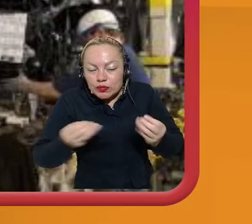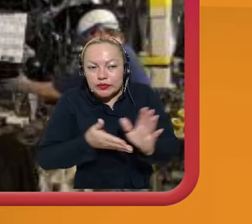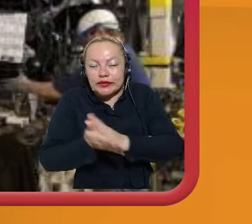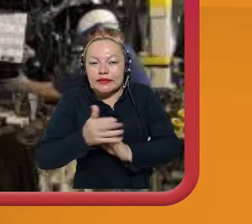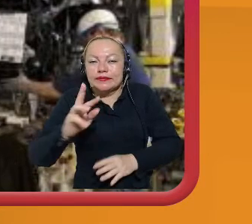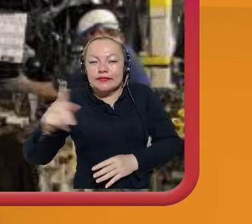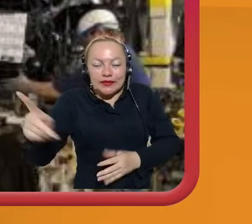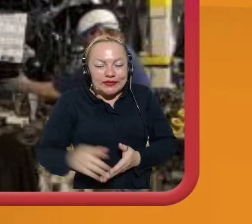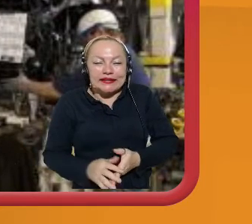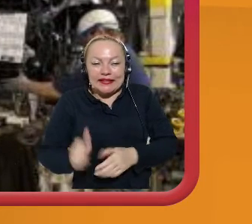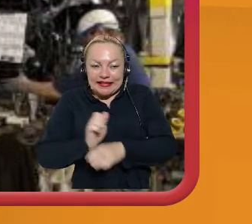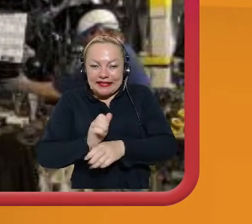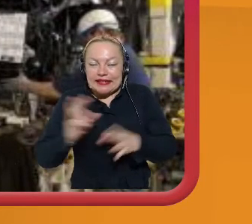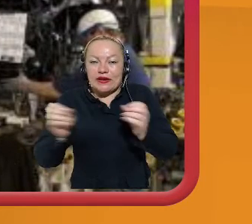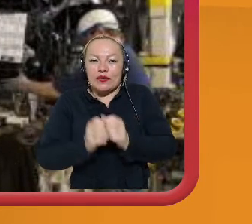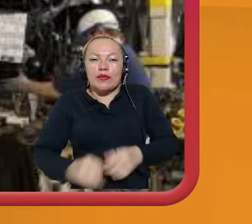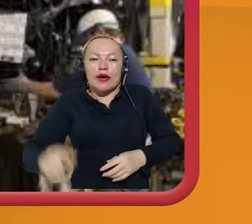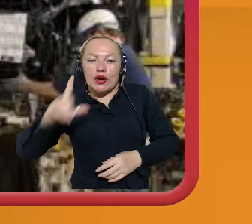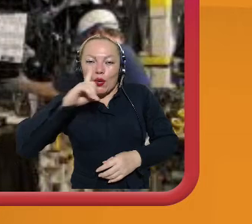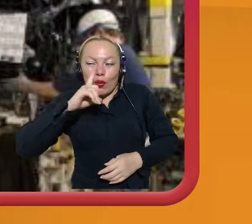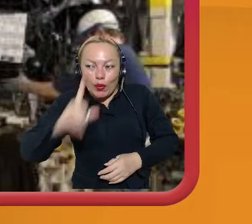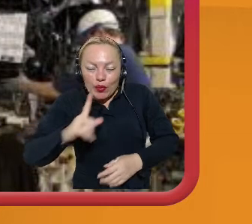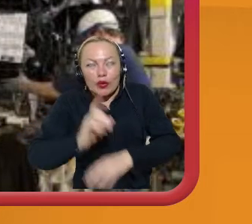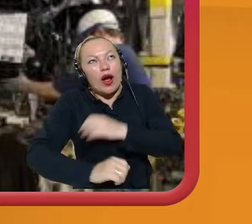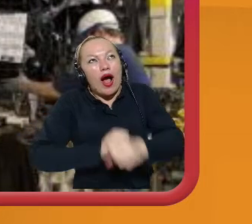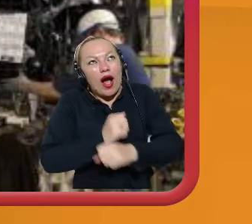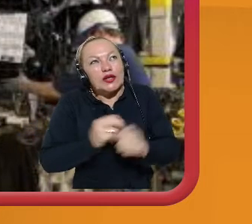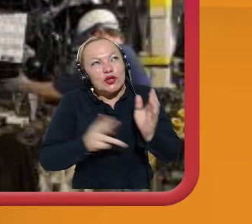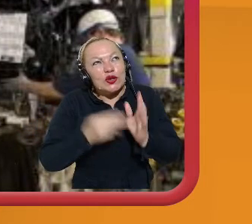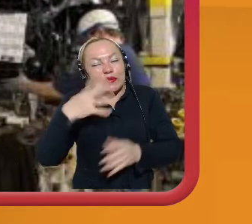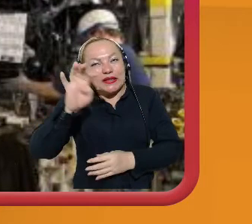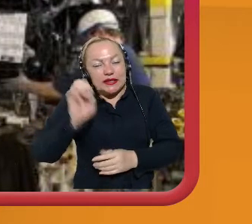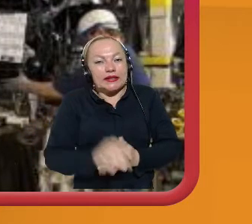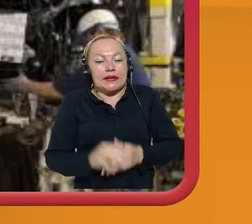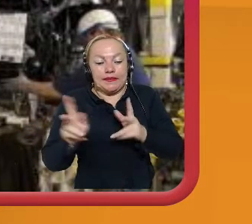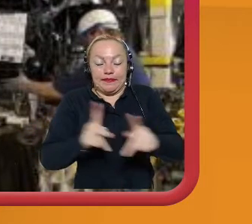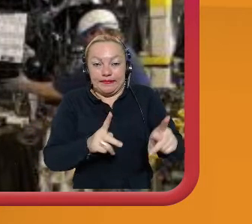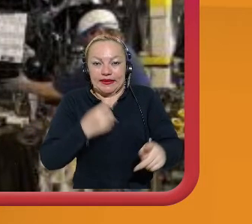entidades aseguraron que durante julio del año pasado